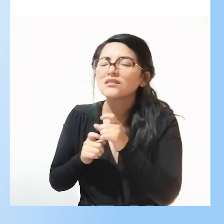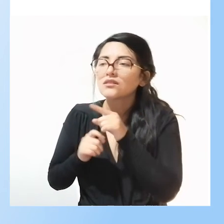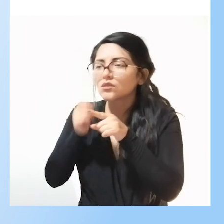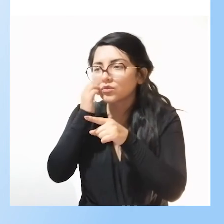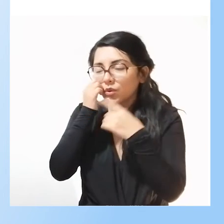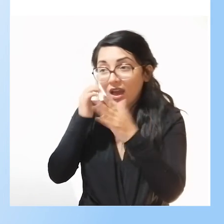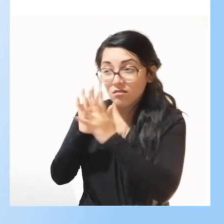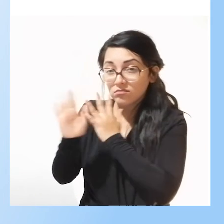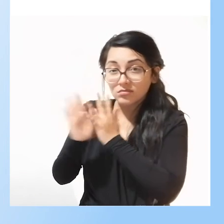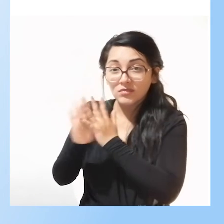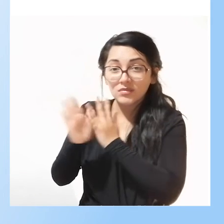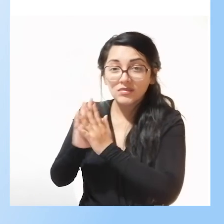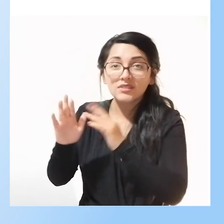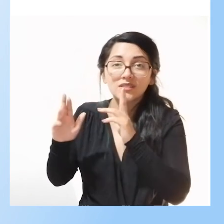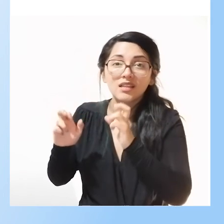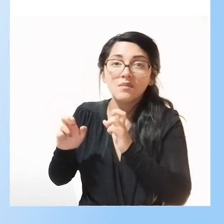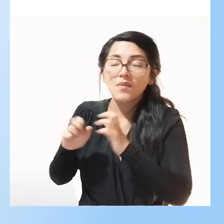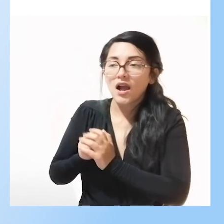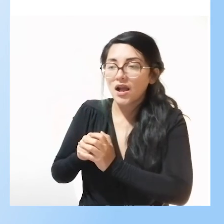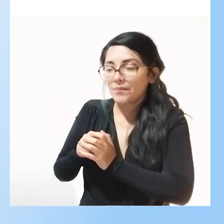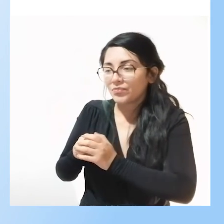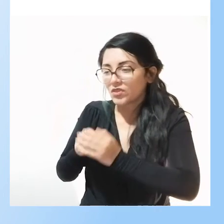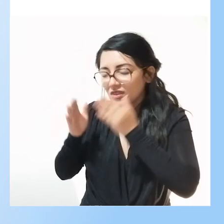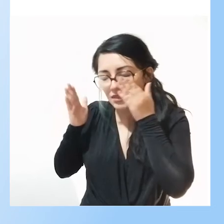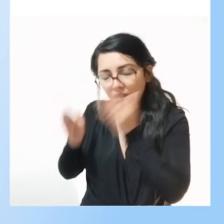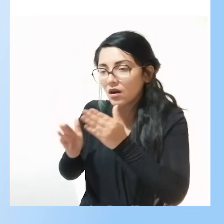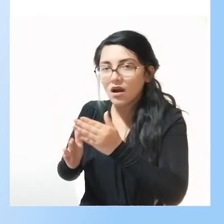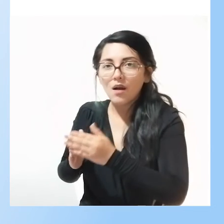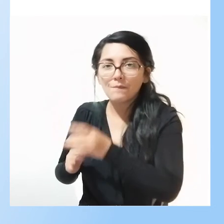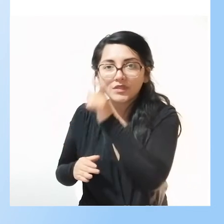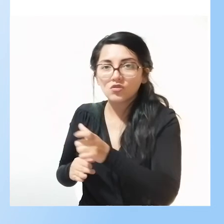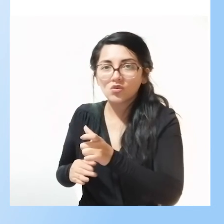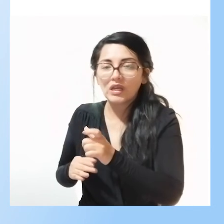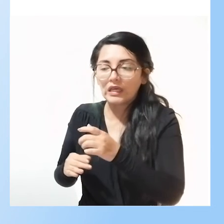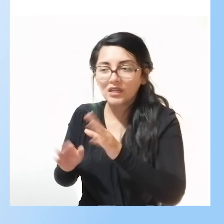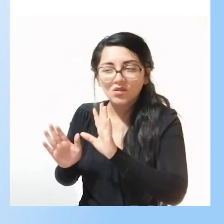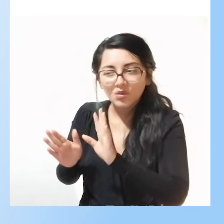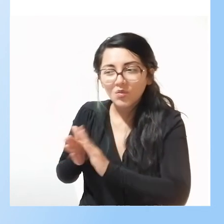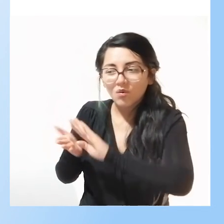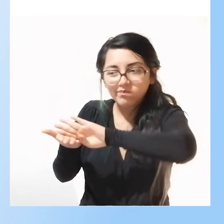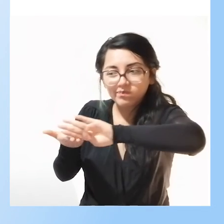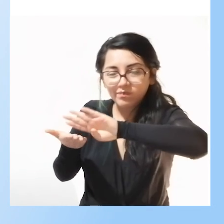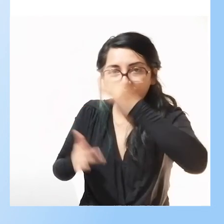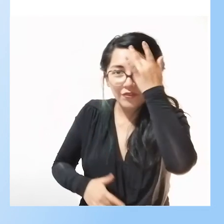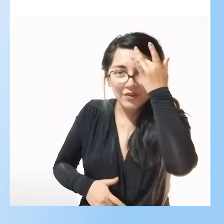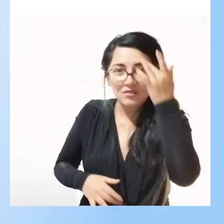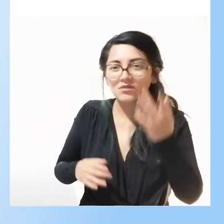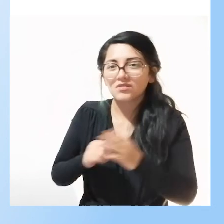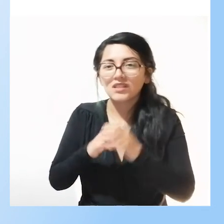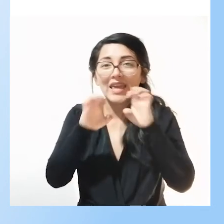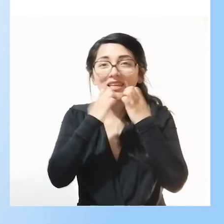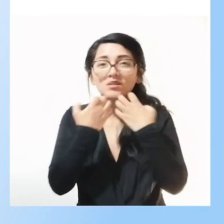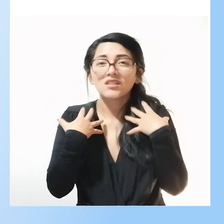nos señala sobre centrarnos en la persona y no en la enfermedad, ¿no? Lo que nos acaba de mencionar. El equipo de salud nos consulta, ¿por qué